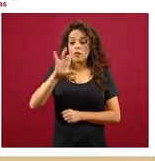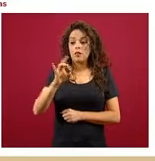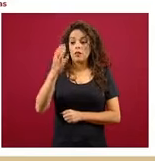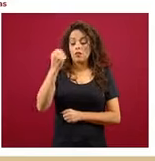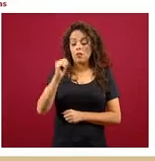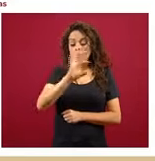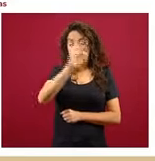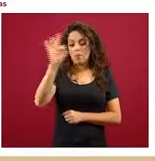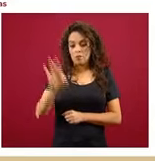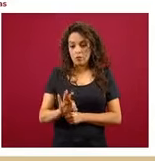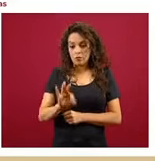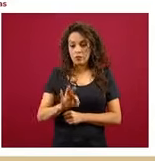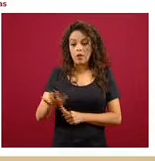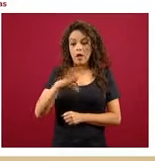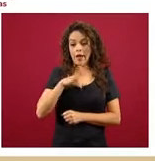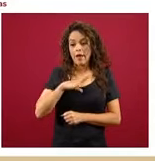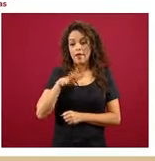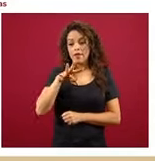se tenían